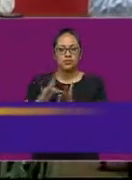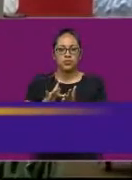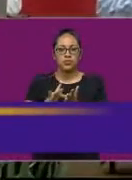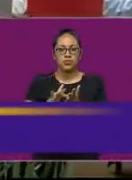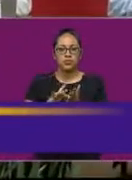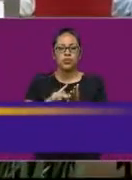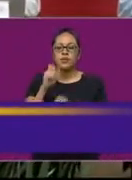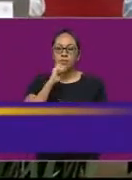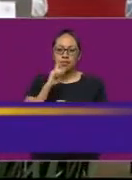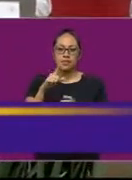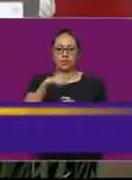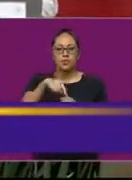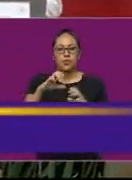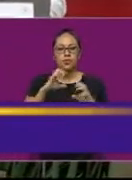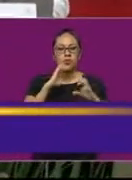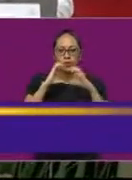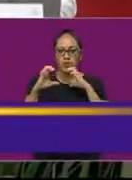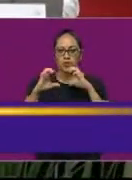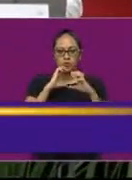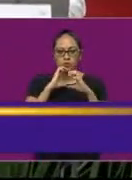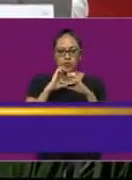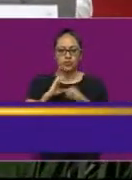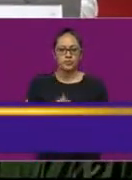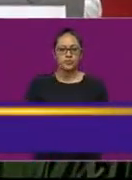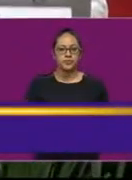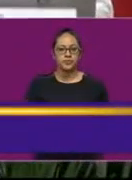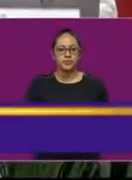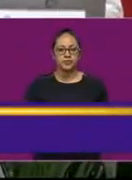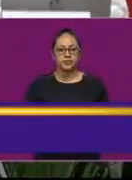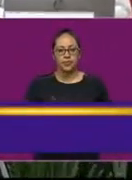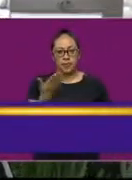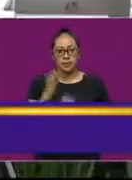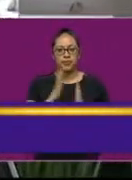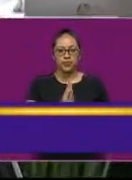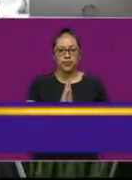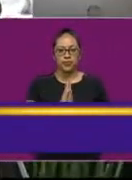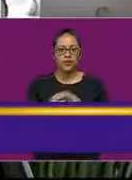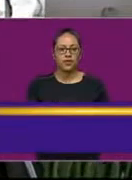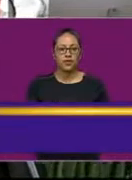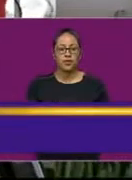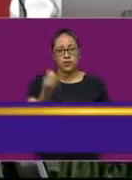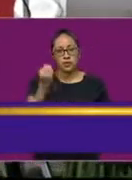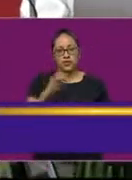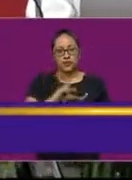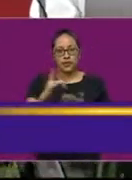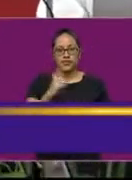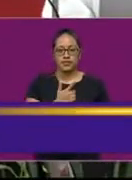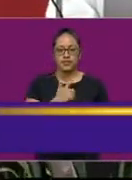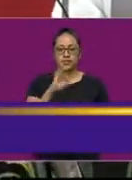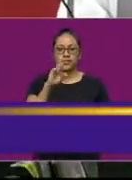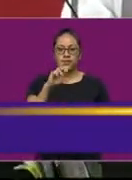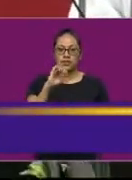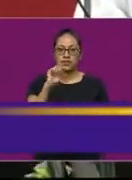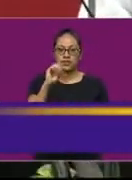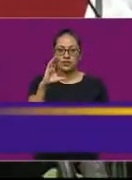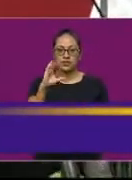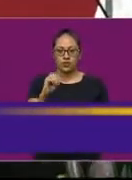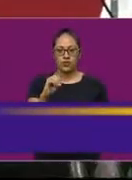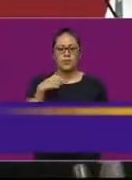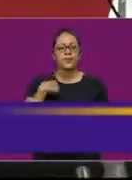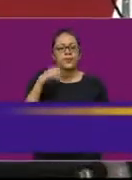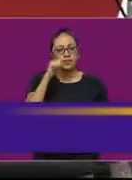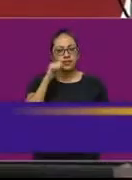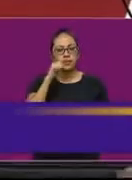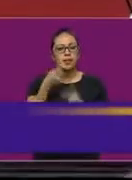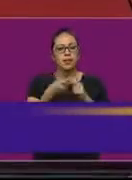Y advirtió no echar las campanas al vuelo ni bajar la guardia con el suministro de la vacuna porque continúa el ascenso